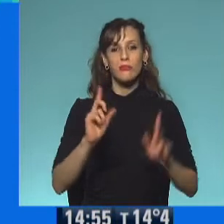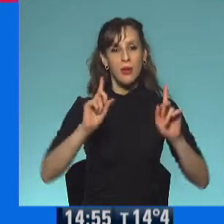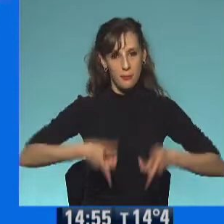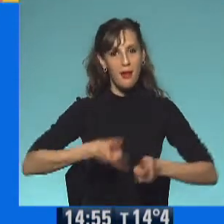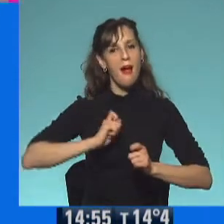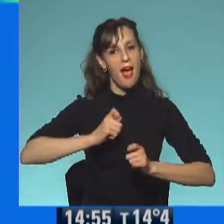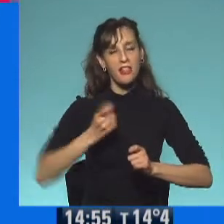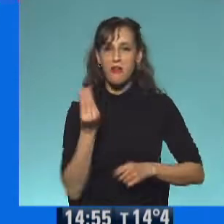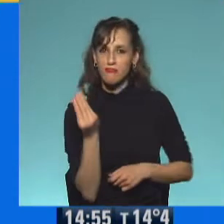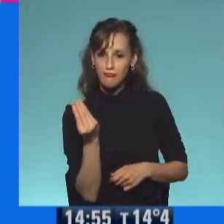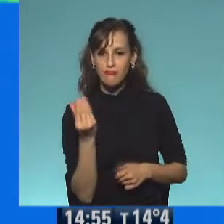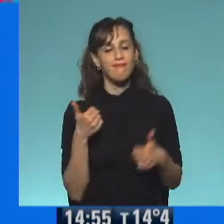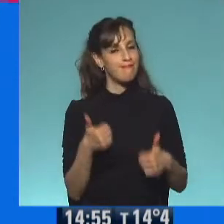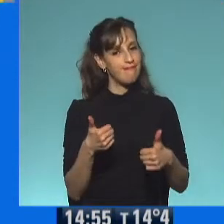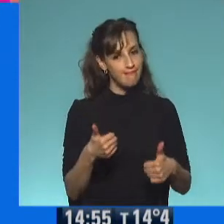bien